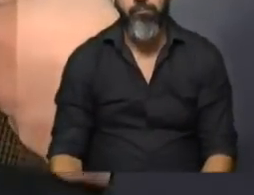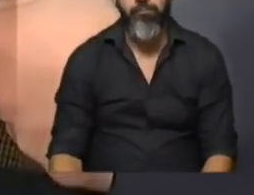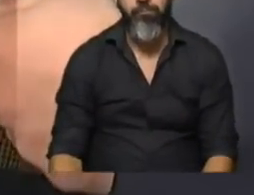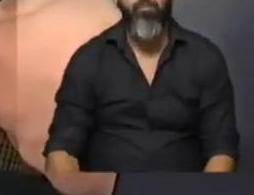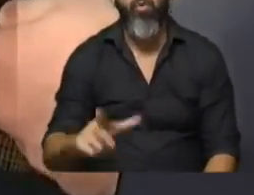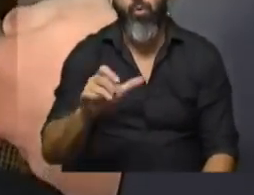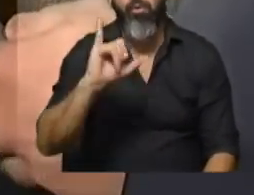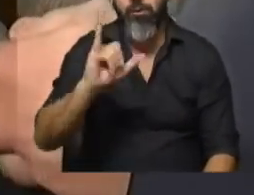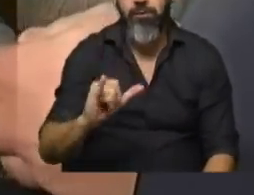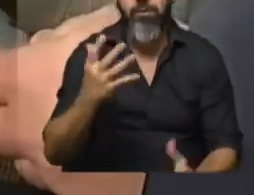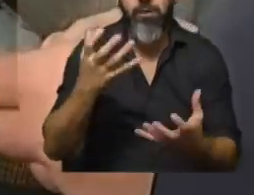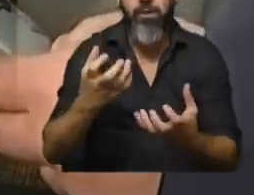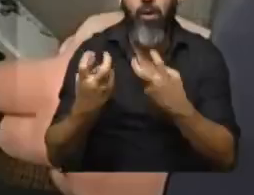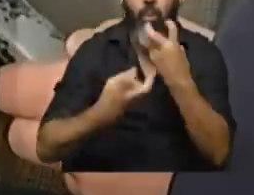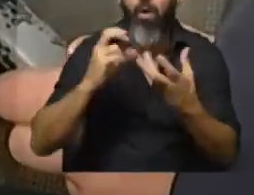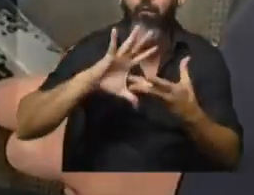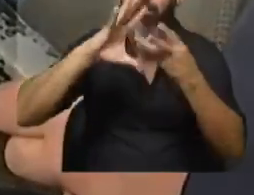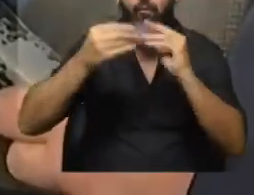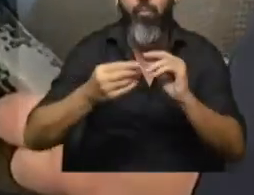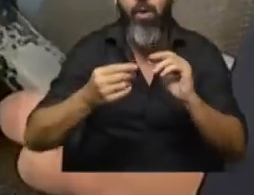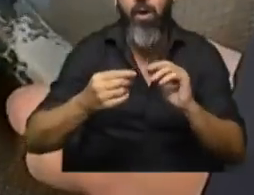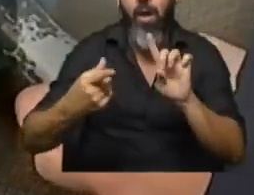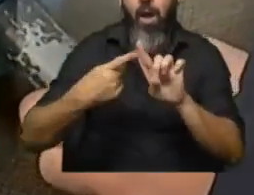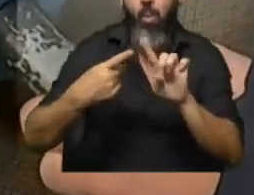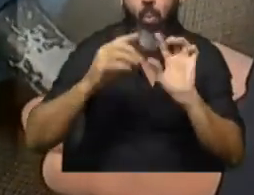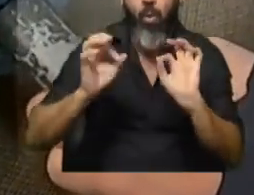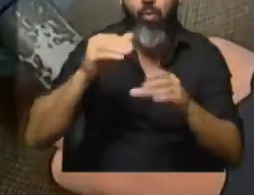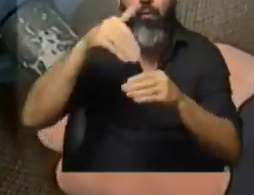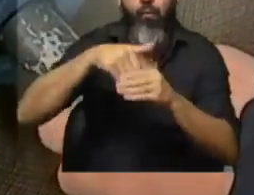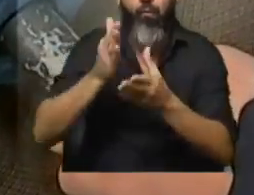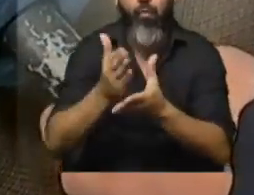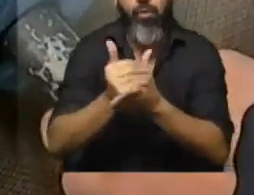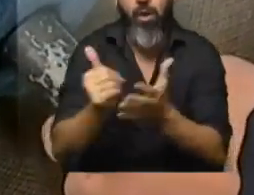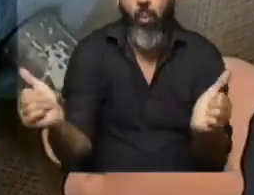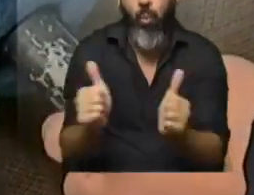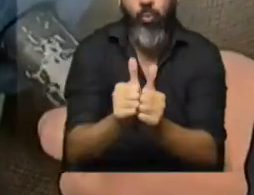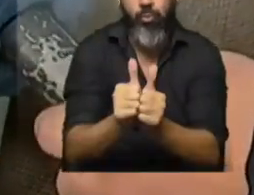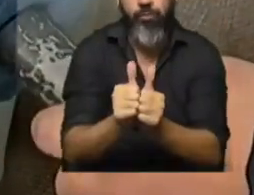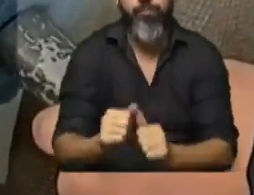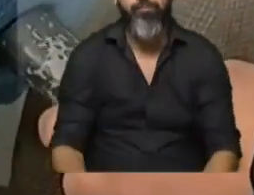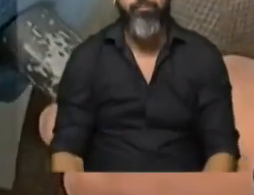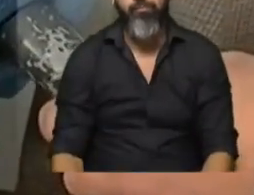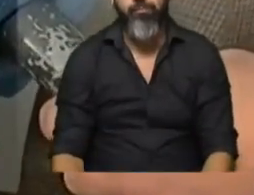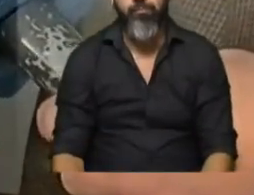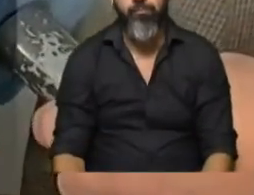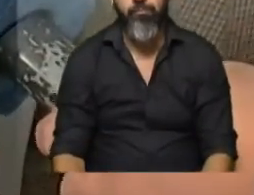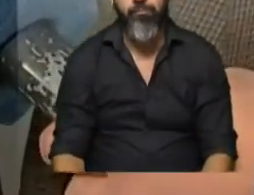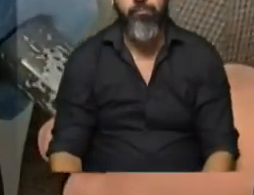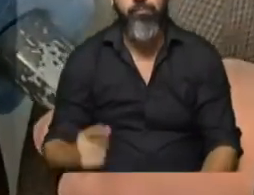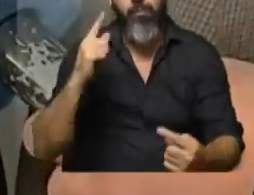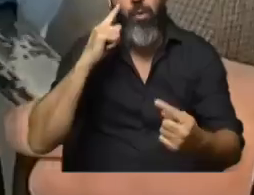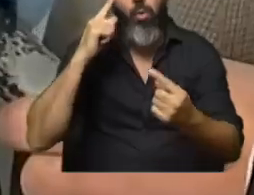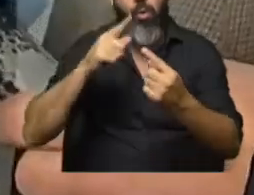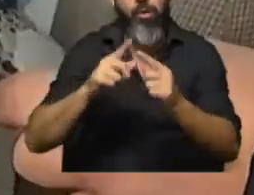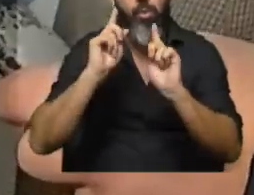dispuestos a transitar y buscar los caminos de entendimiento para votar en los departamentales en conjunto nos parece que los objetivos